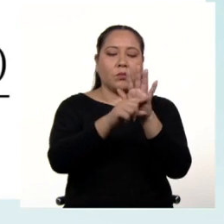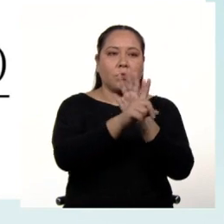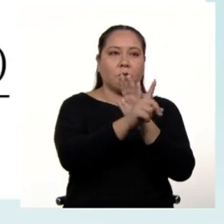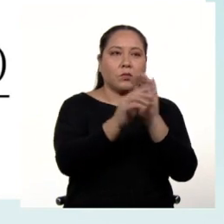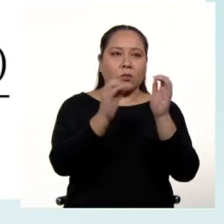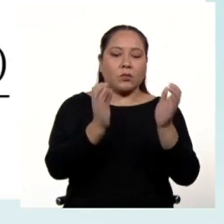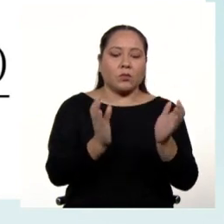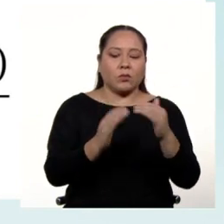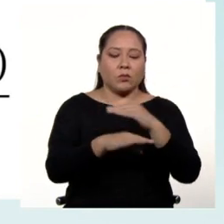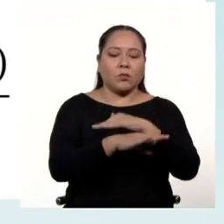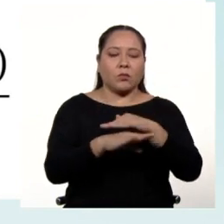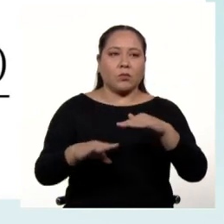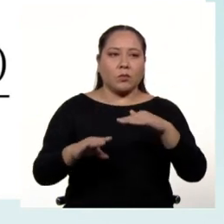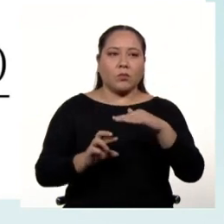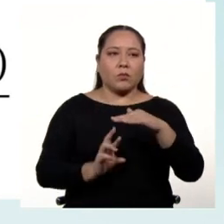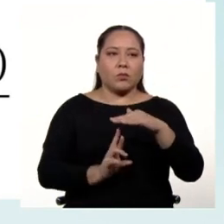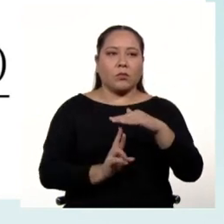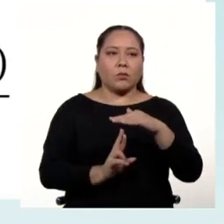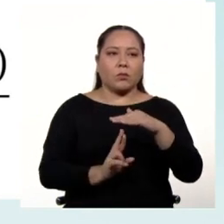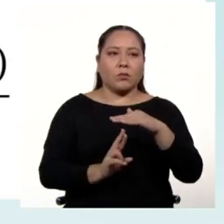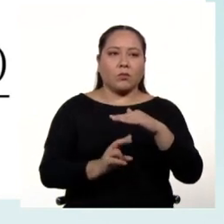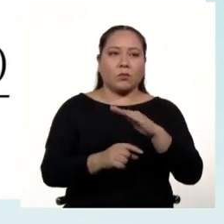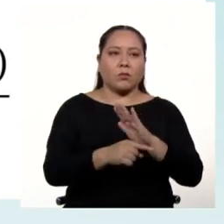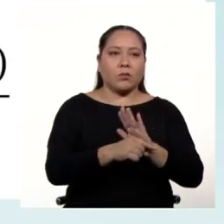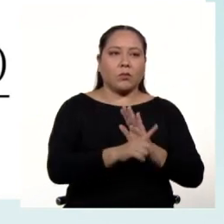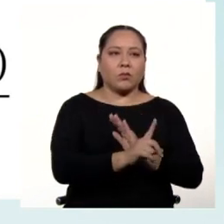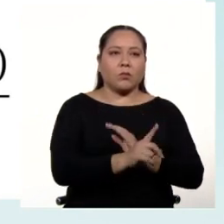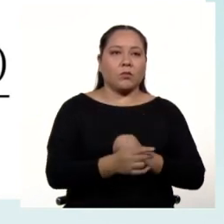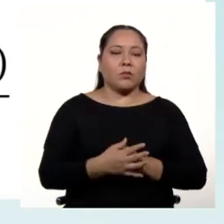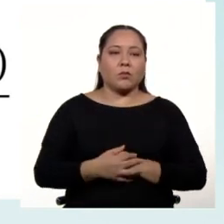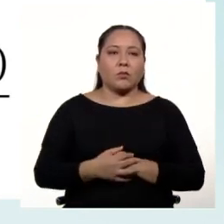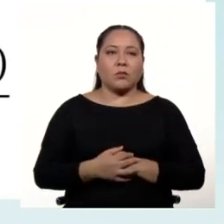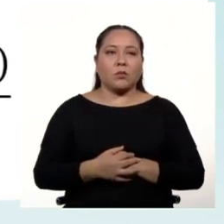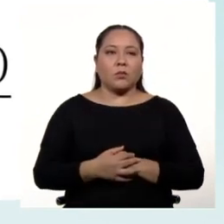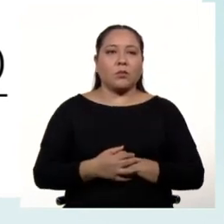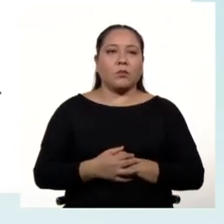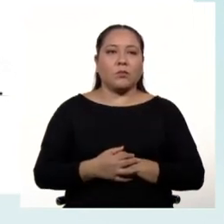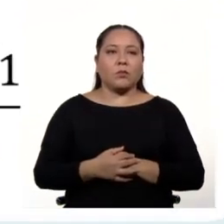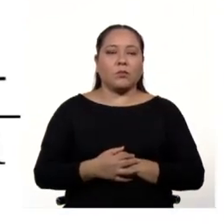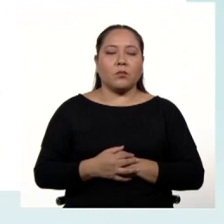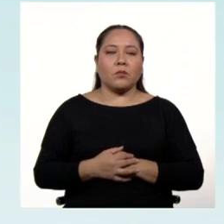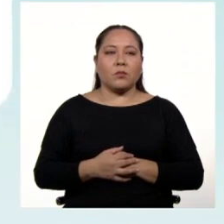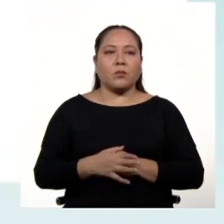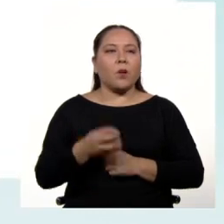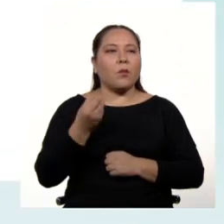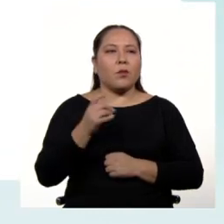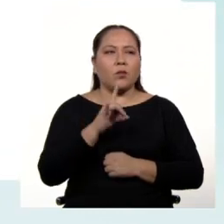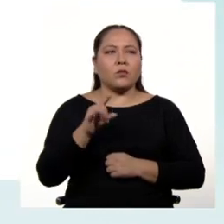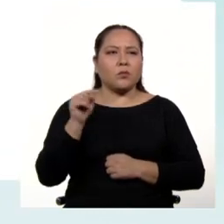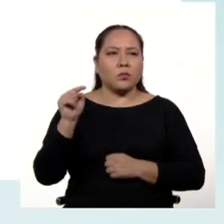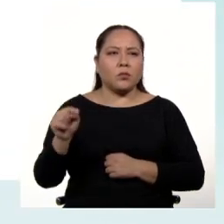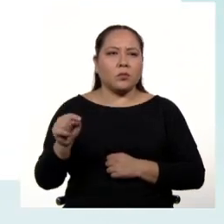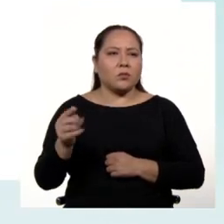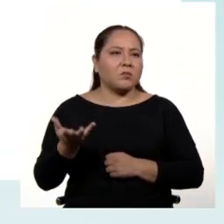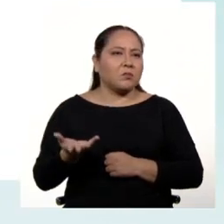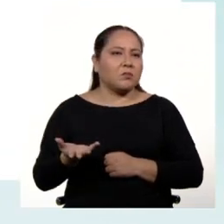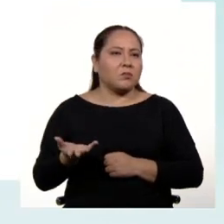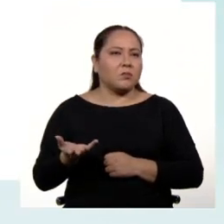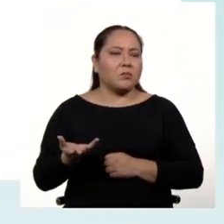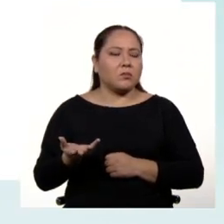menos 1 entre la sustracción de la razón r menos 1. ¿Por qué usamos la expresión